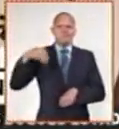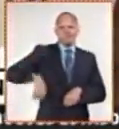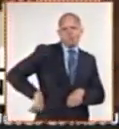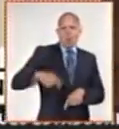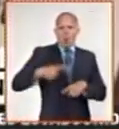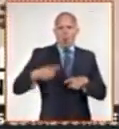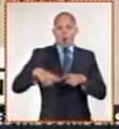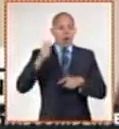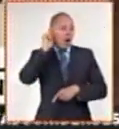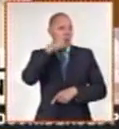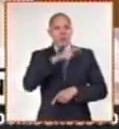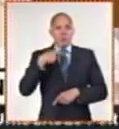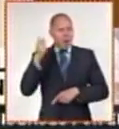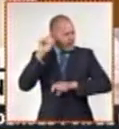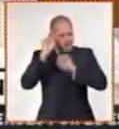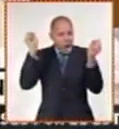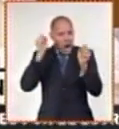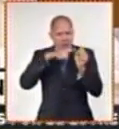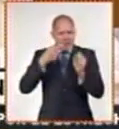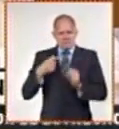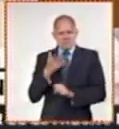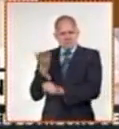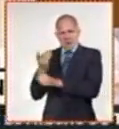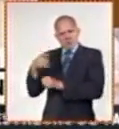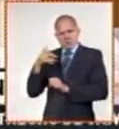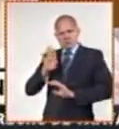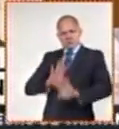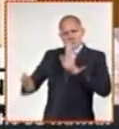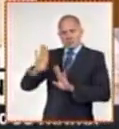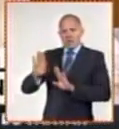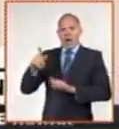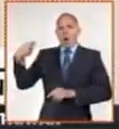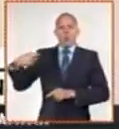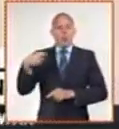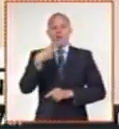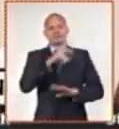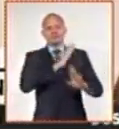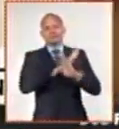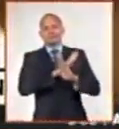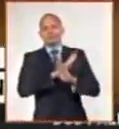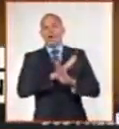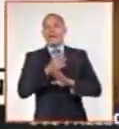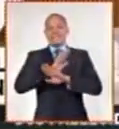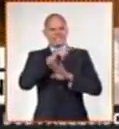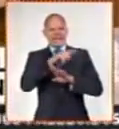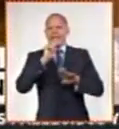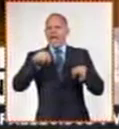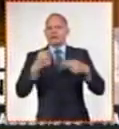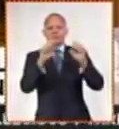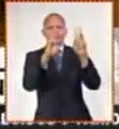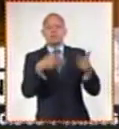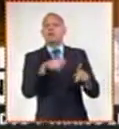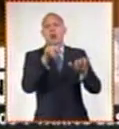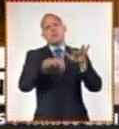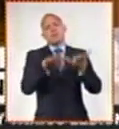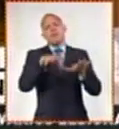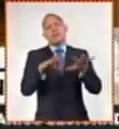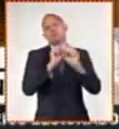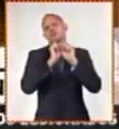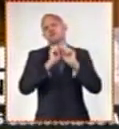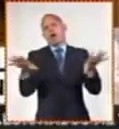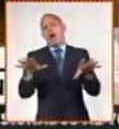defenderse. Los jueces se lo prohibieron y el resultado fue una declaración pública transmitida el martes en sus redes sociales para exponer